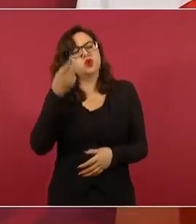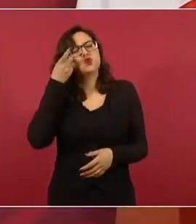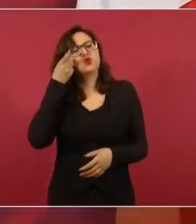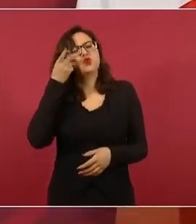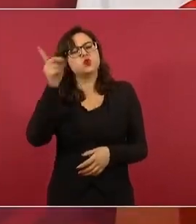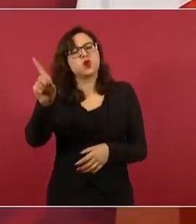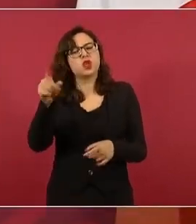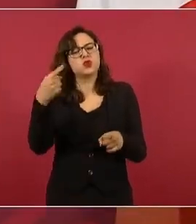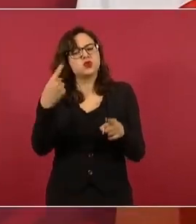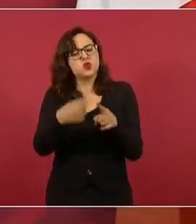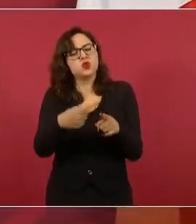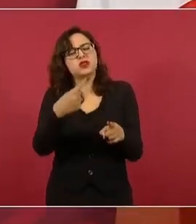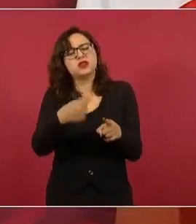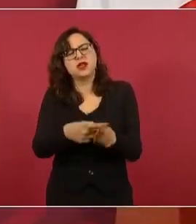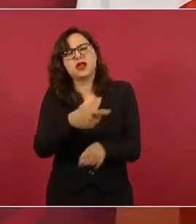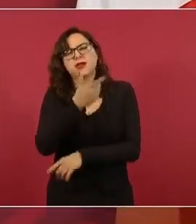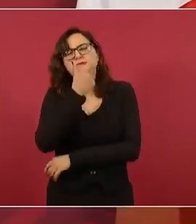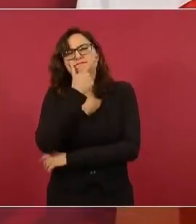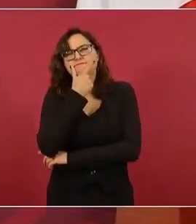Yo más o menos